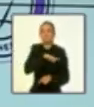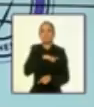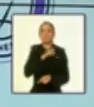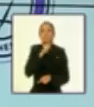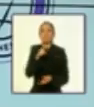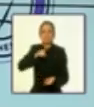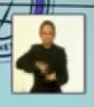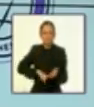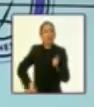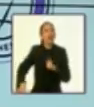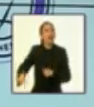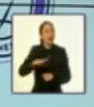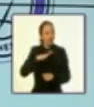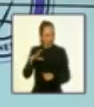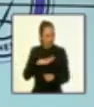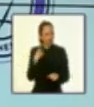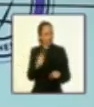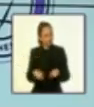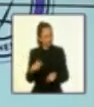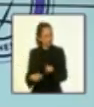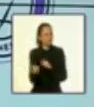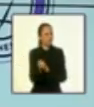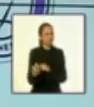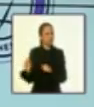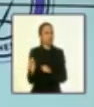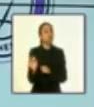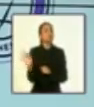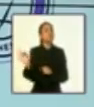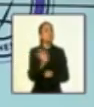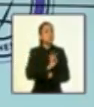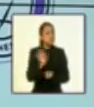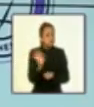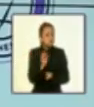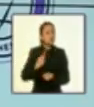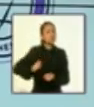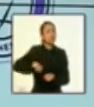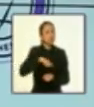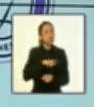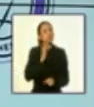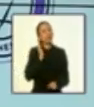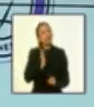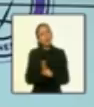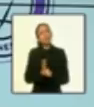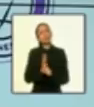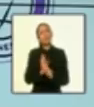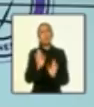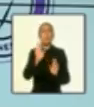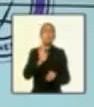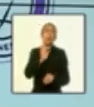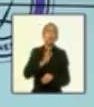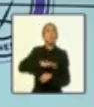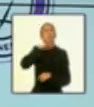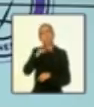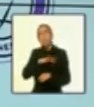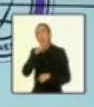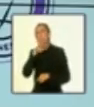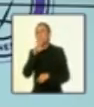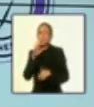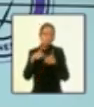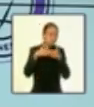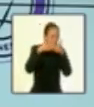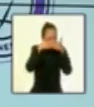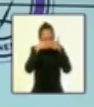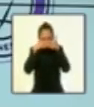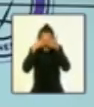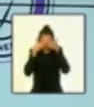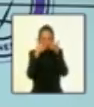algunas encuestas que son estrictamente telefónicas, la nuestra combinó una parte telefónica presencial y otra parte domiciliaria, Mikel Arreola está